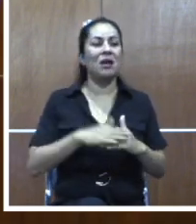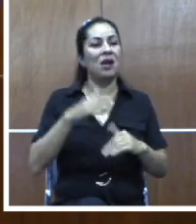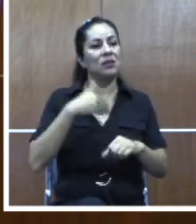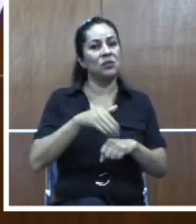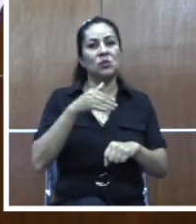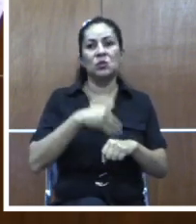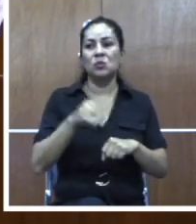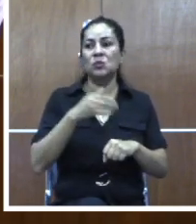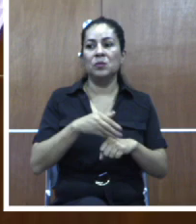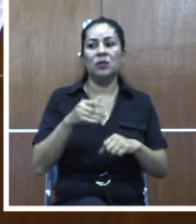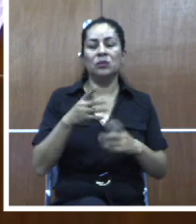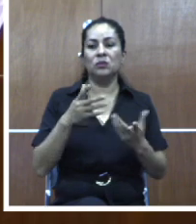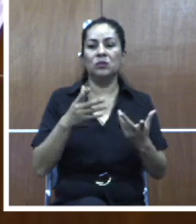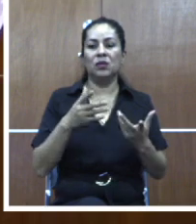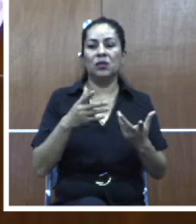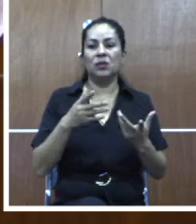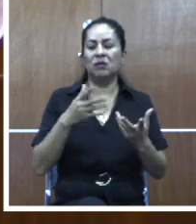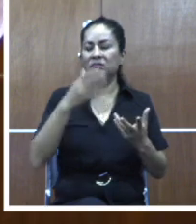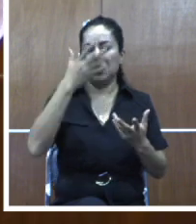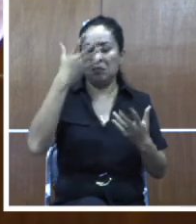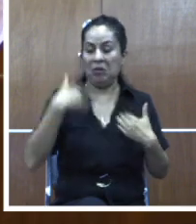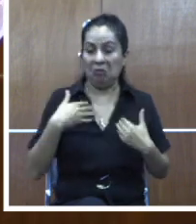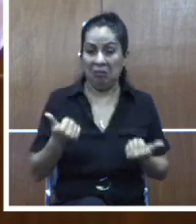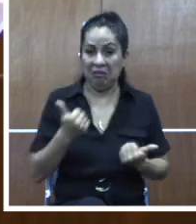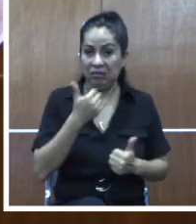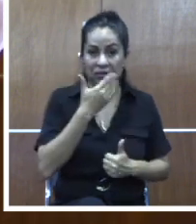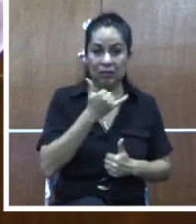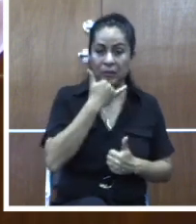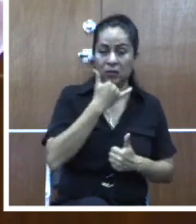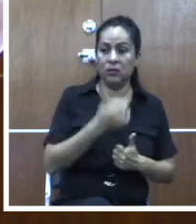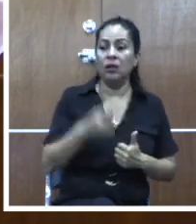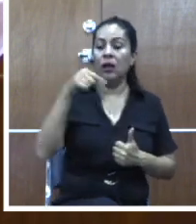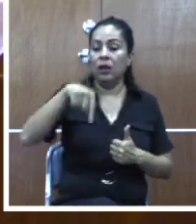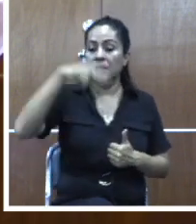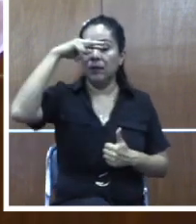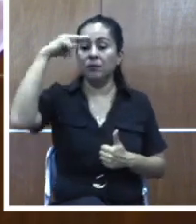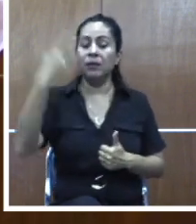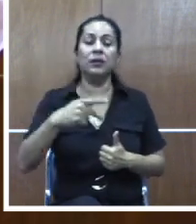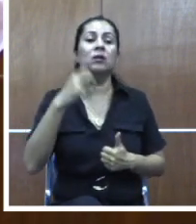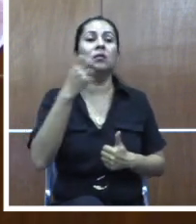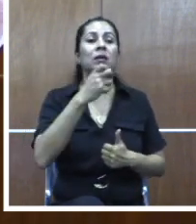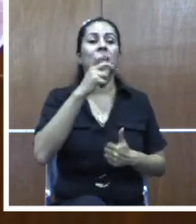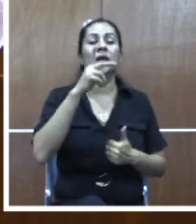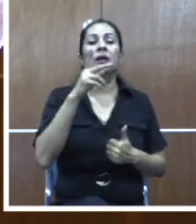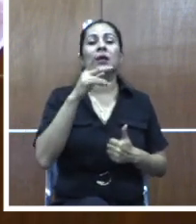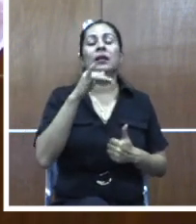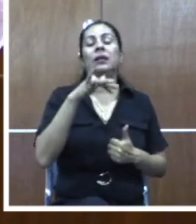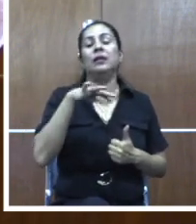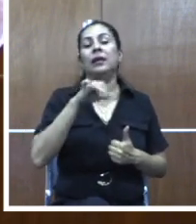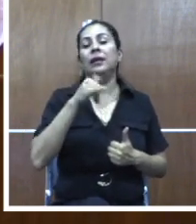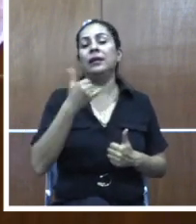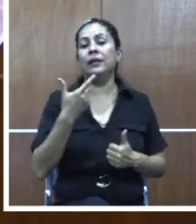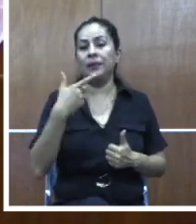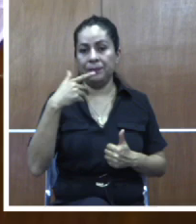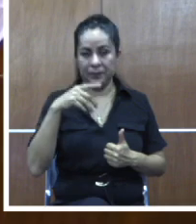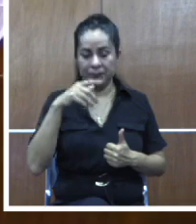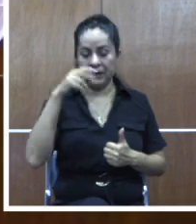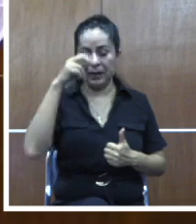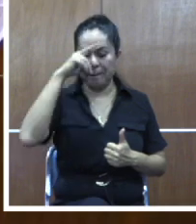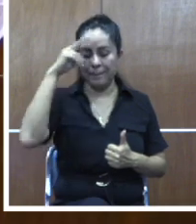de recidivas. Respecto a la situación en México, de acuerdo con las proyecciones de la población de los municipios de México